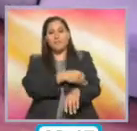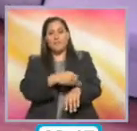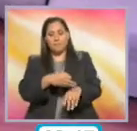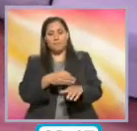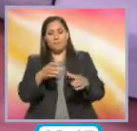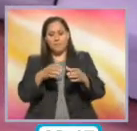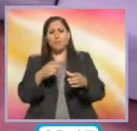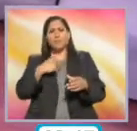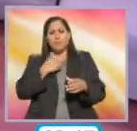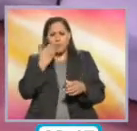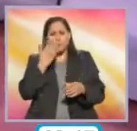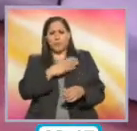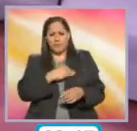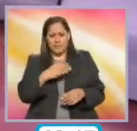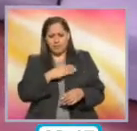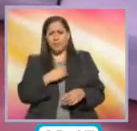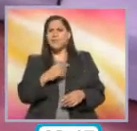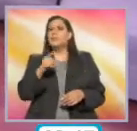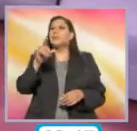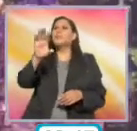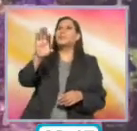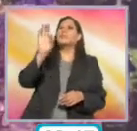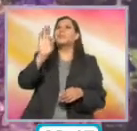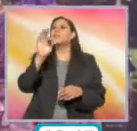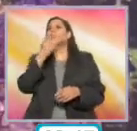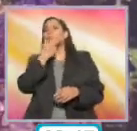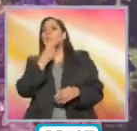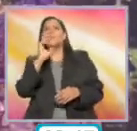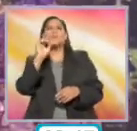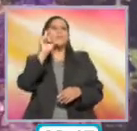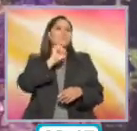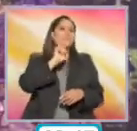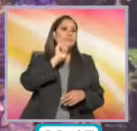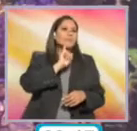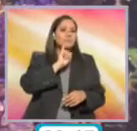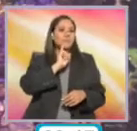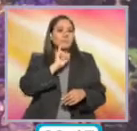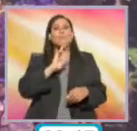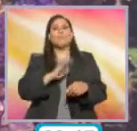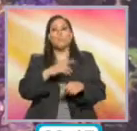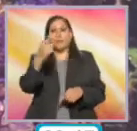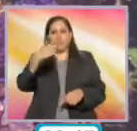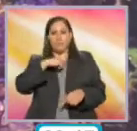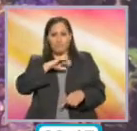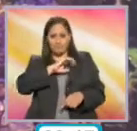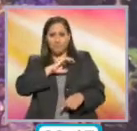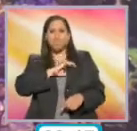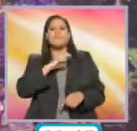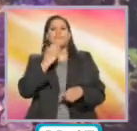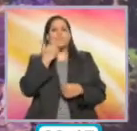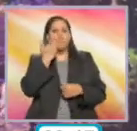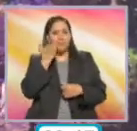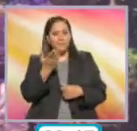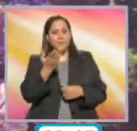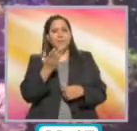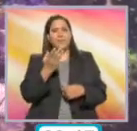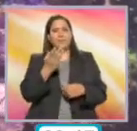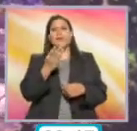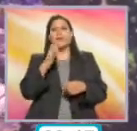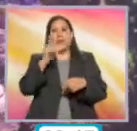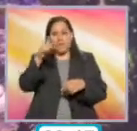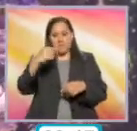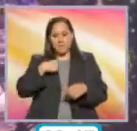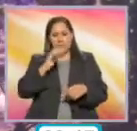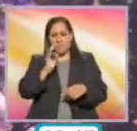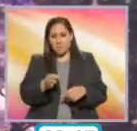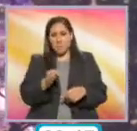formar una familia, bueno, voy a escoger a un hombre, a una mujer, realmente porque me quiere, porque me acepta y no acepto menos. Porque